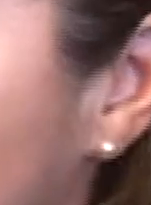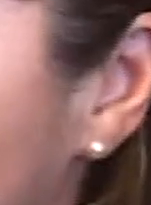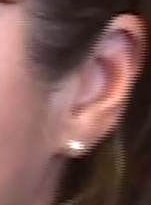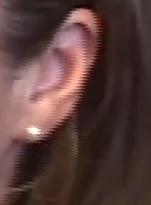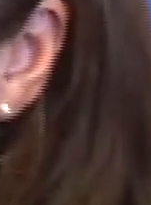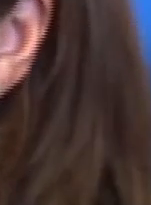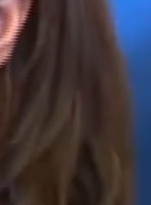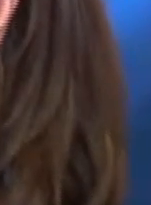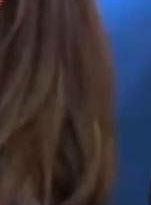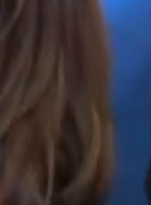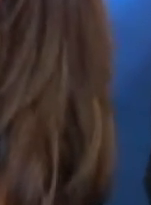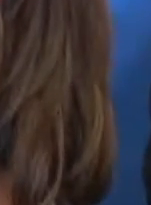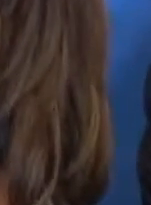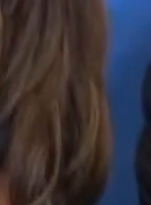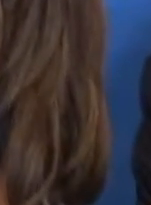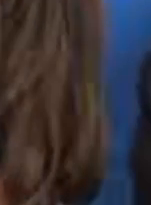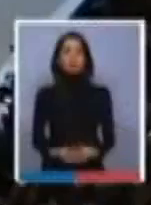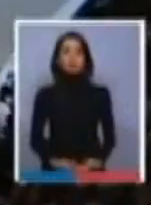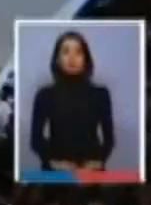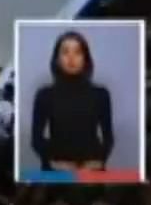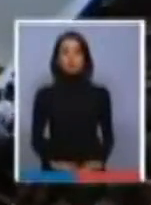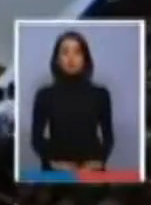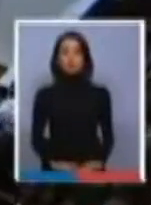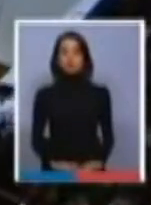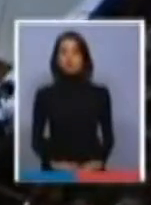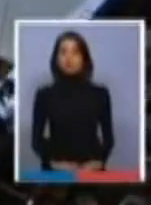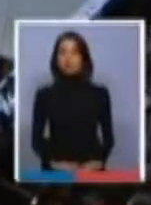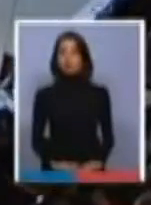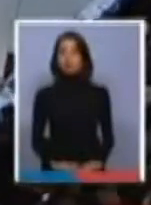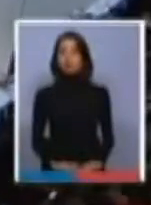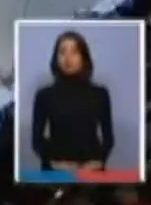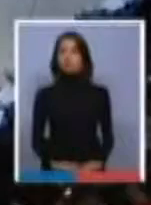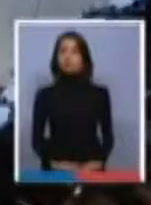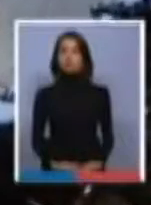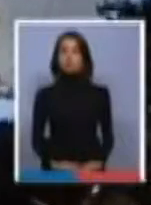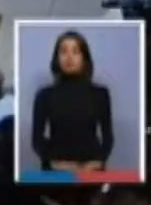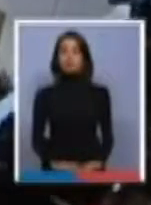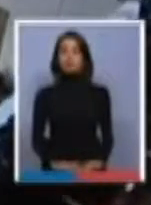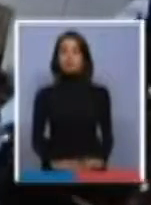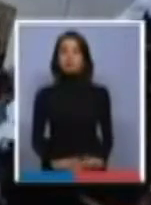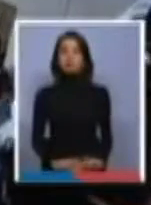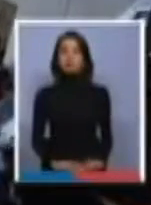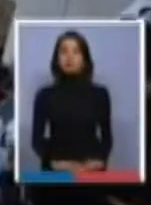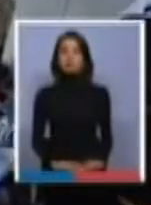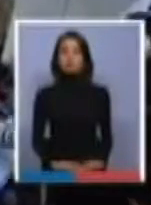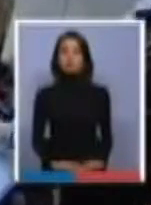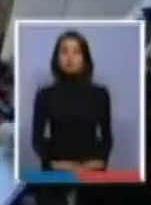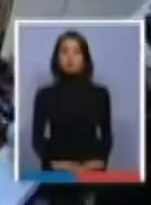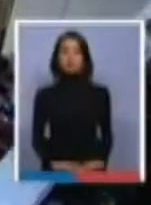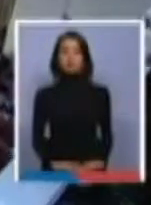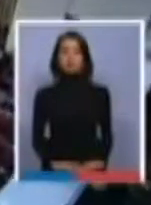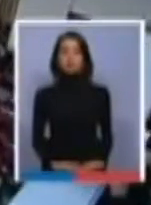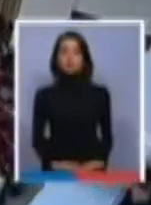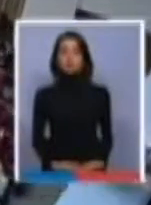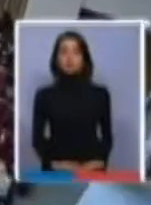11734 puntos que equivale al 40% más vulnerable de la población ahí obviamente definiendo s aquellos que